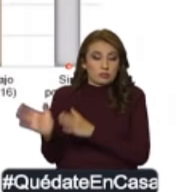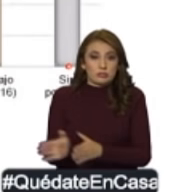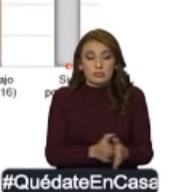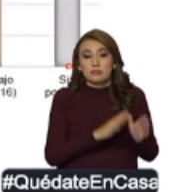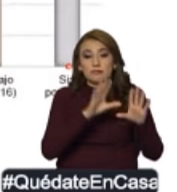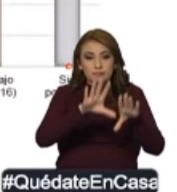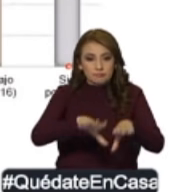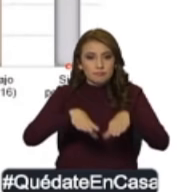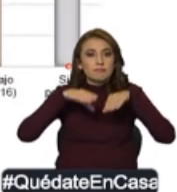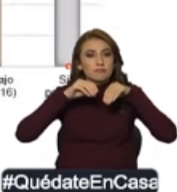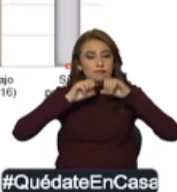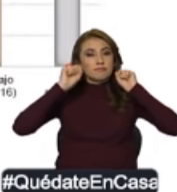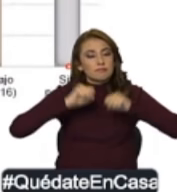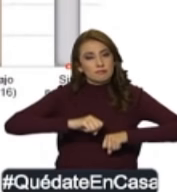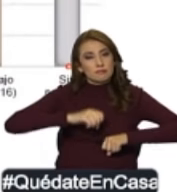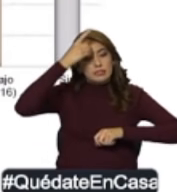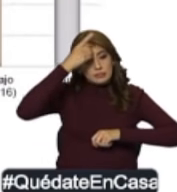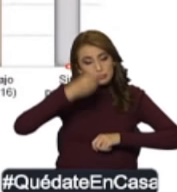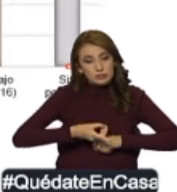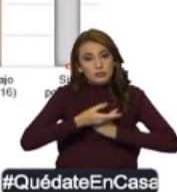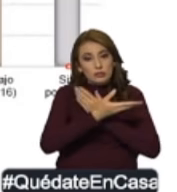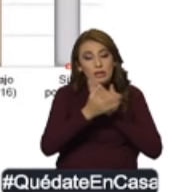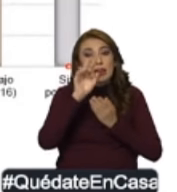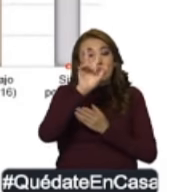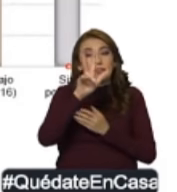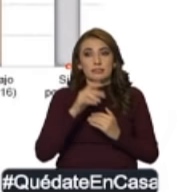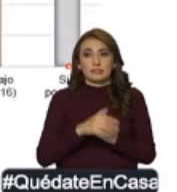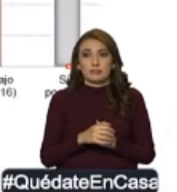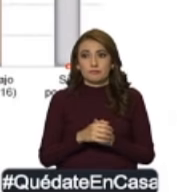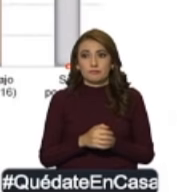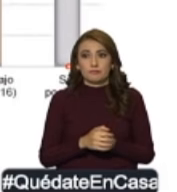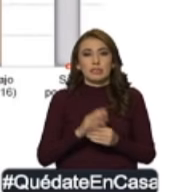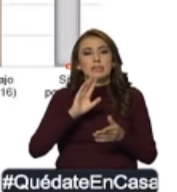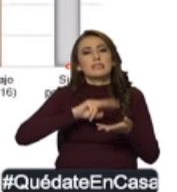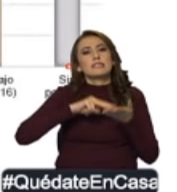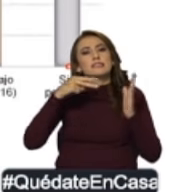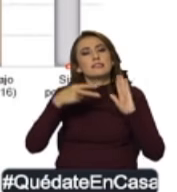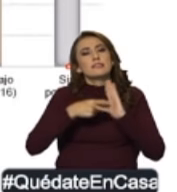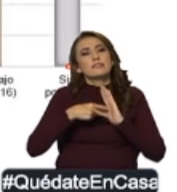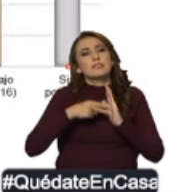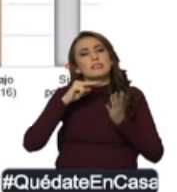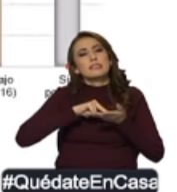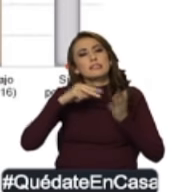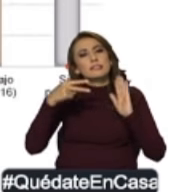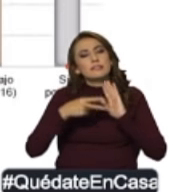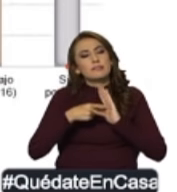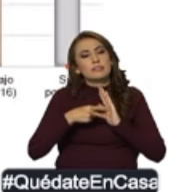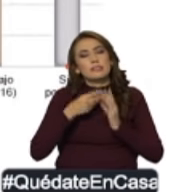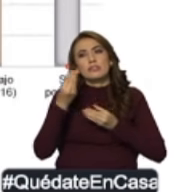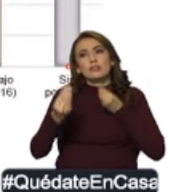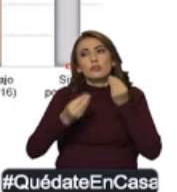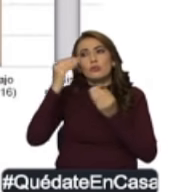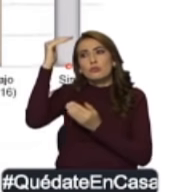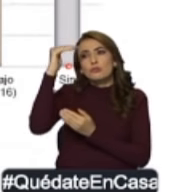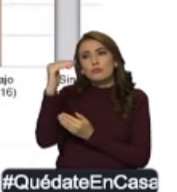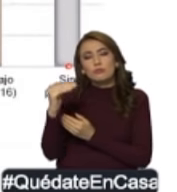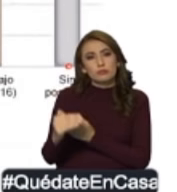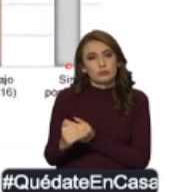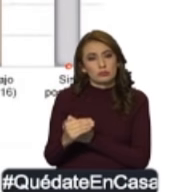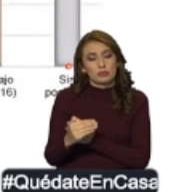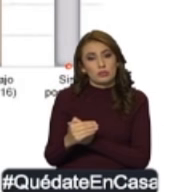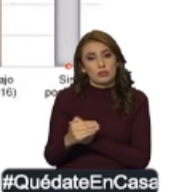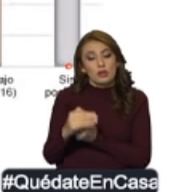en cuenta para la tercera fase. Esto apunta a algunos elementos fundamentales.